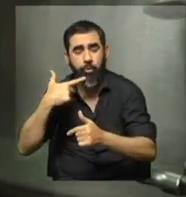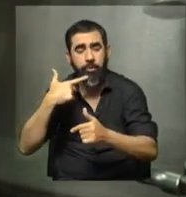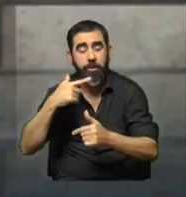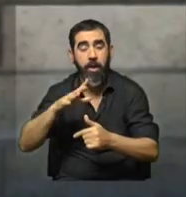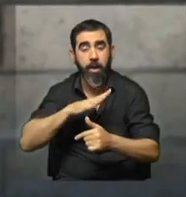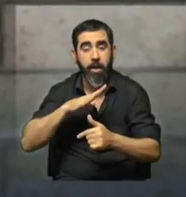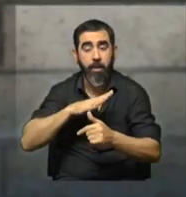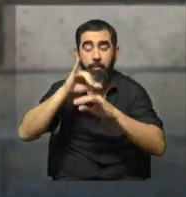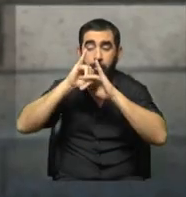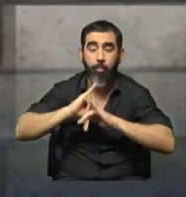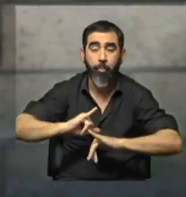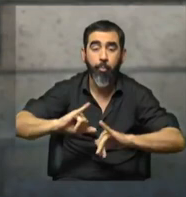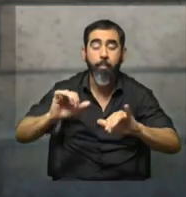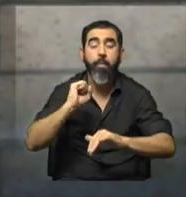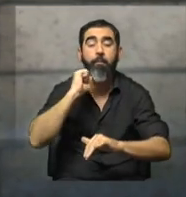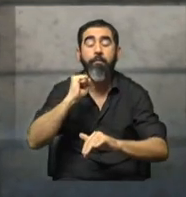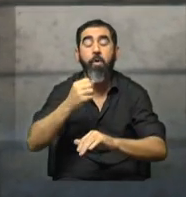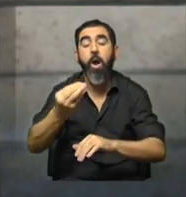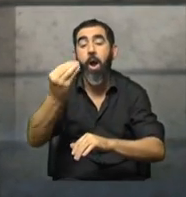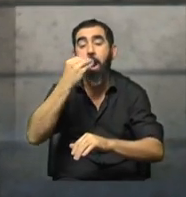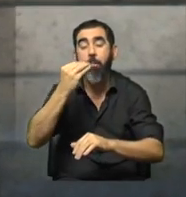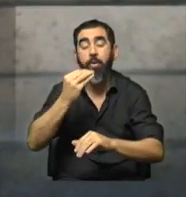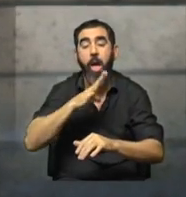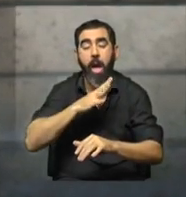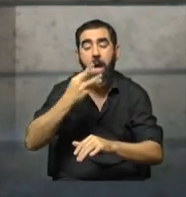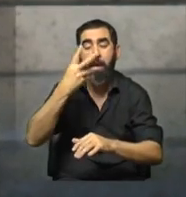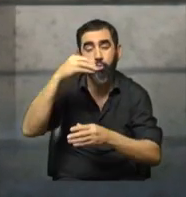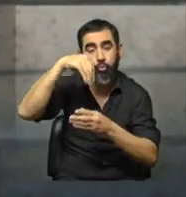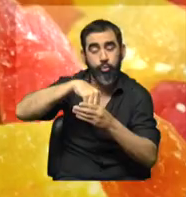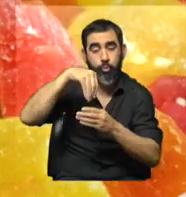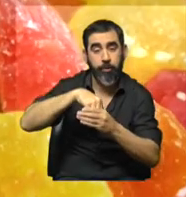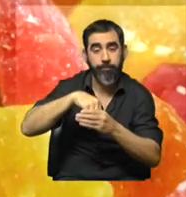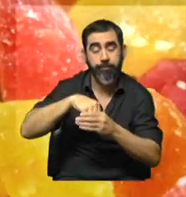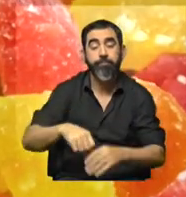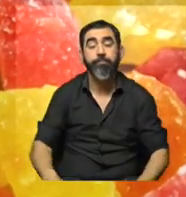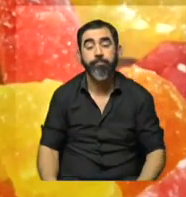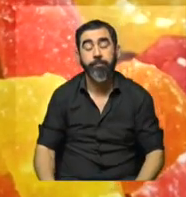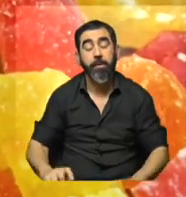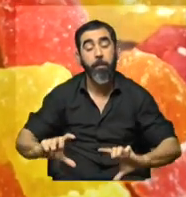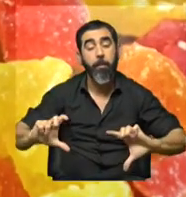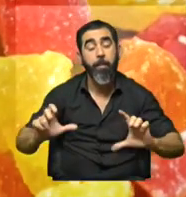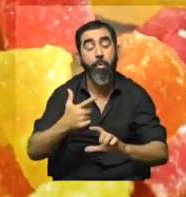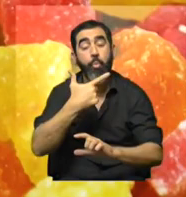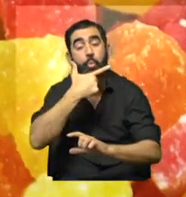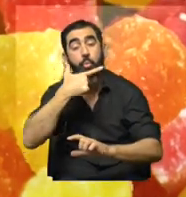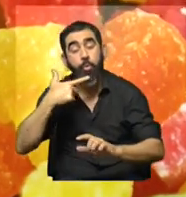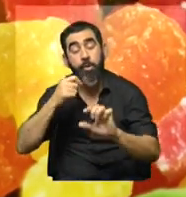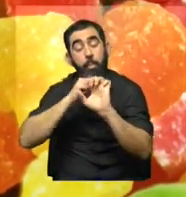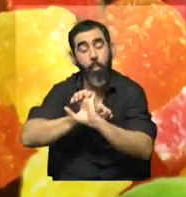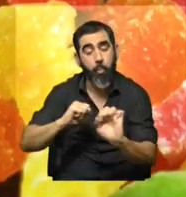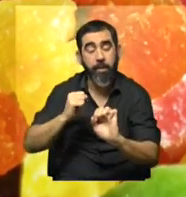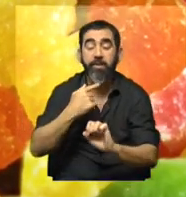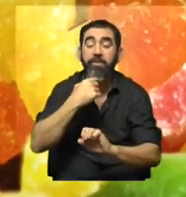y promueve las preferencias por alimentos con alto contenido de azúcar. En este sentido, reducir el dulzor podría contribuir